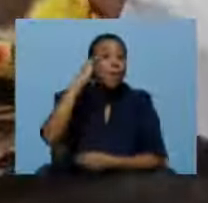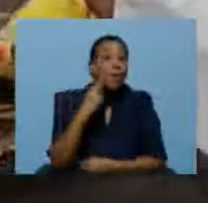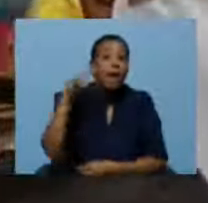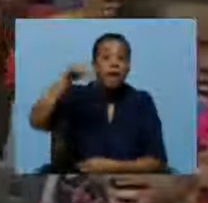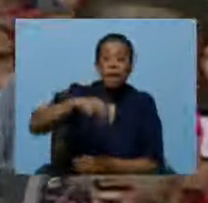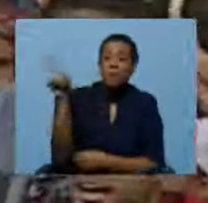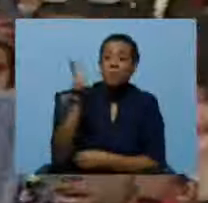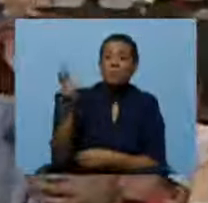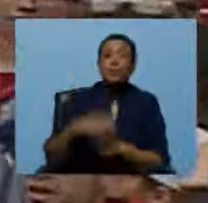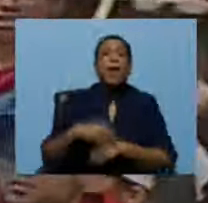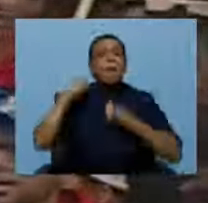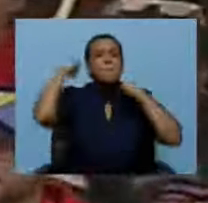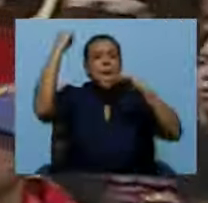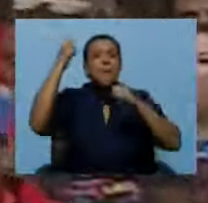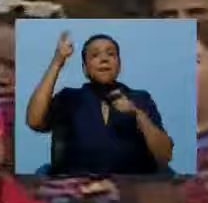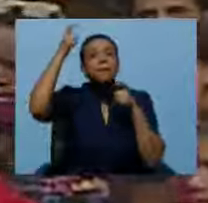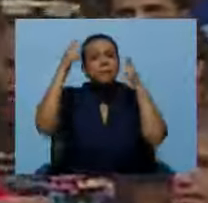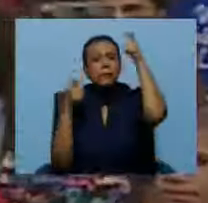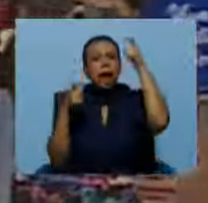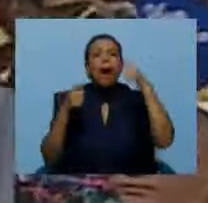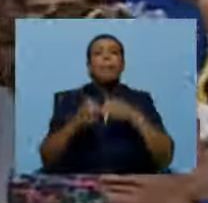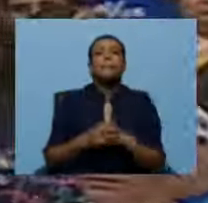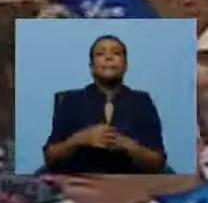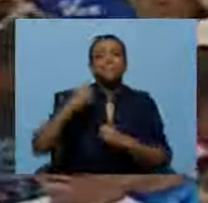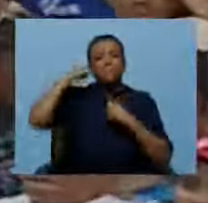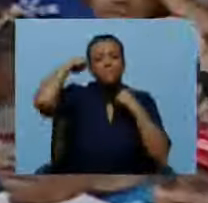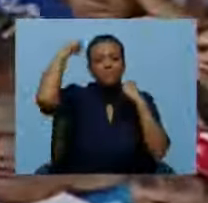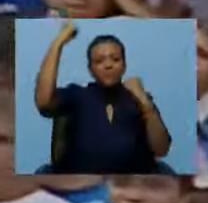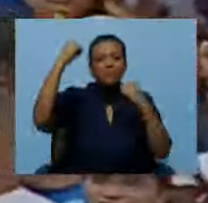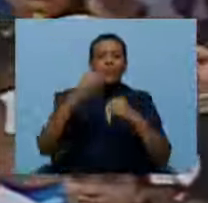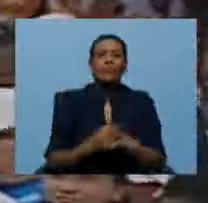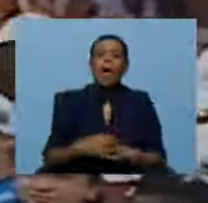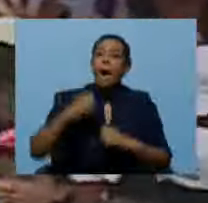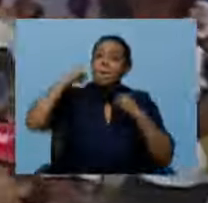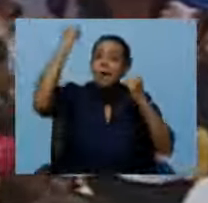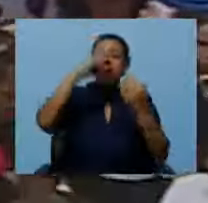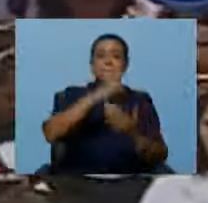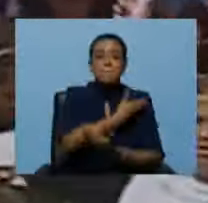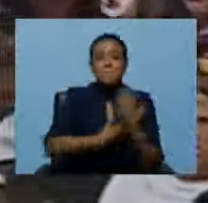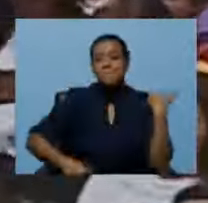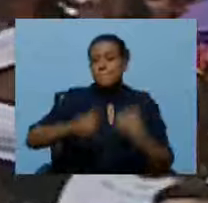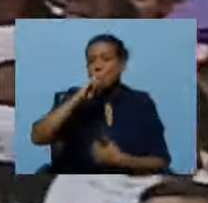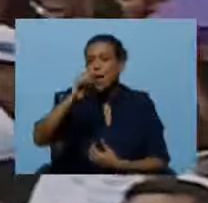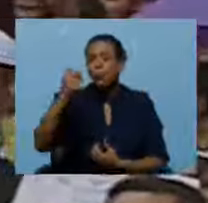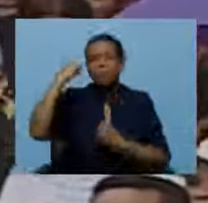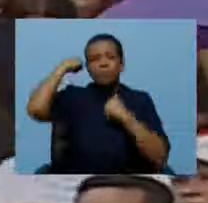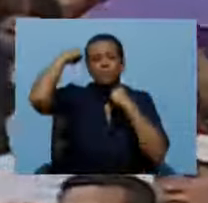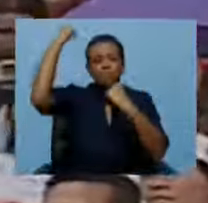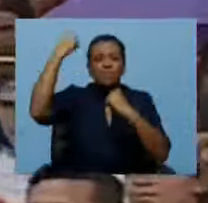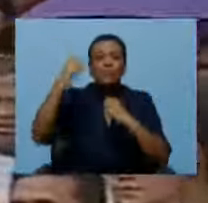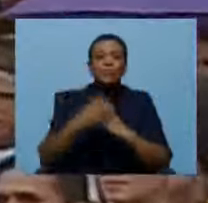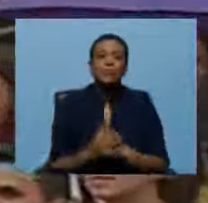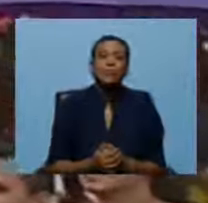bolivariana! ¡Viva Hugo Chávez, carajo! ¡Viva el presidente Nicolás Maduro!